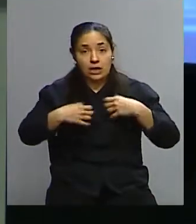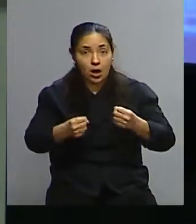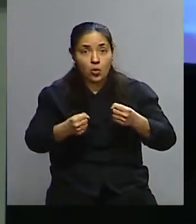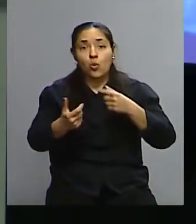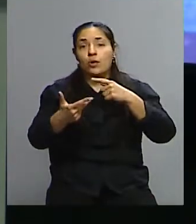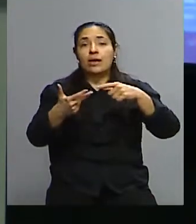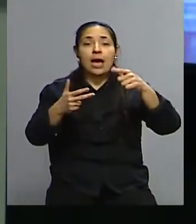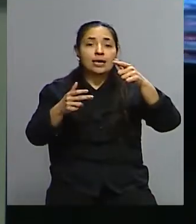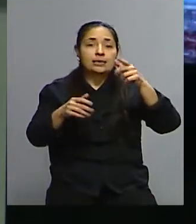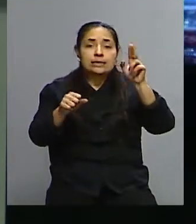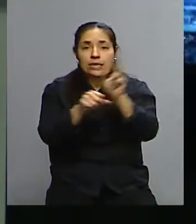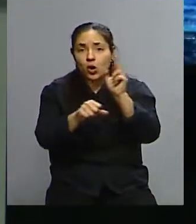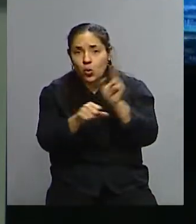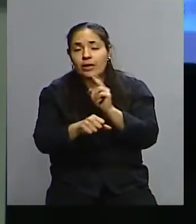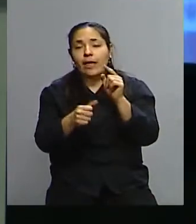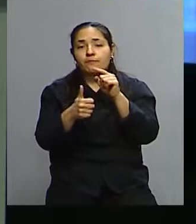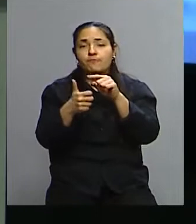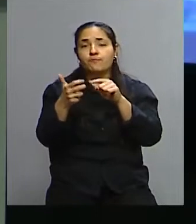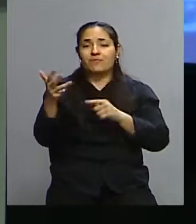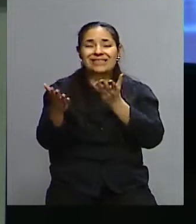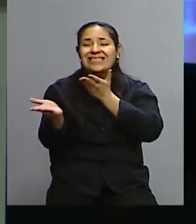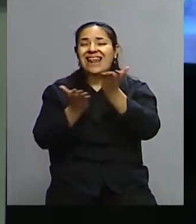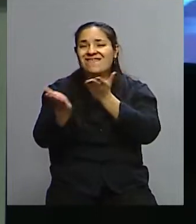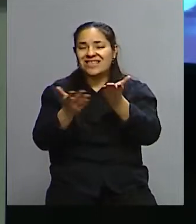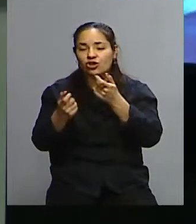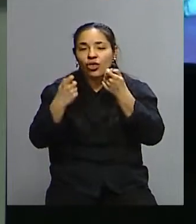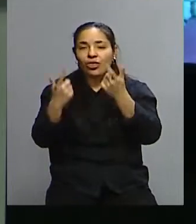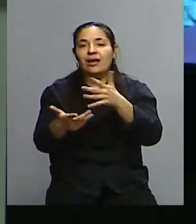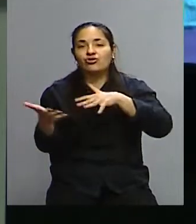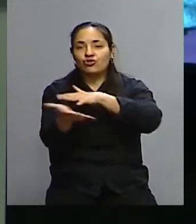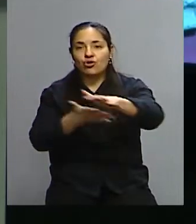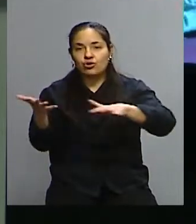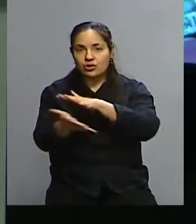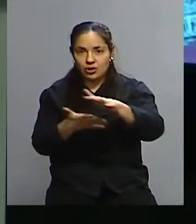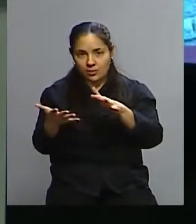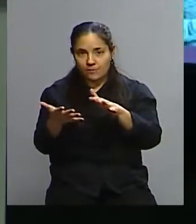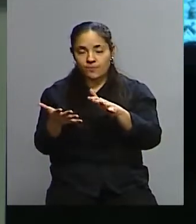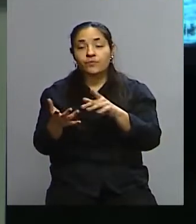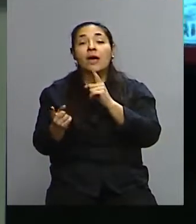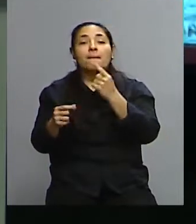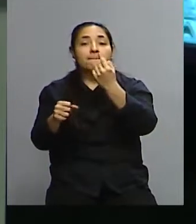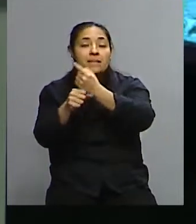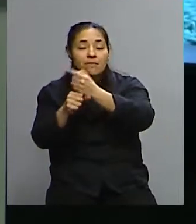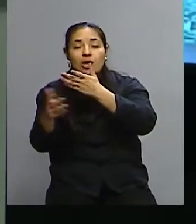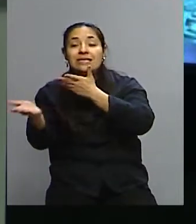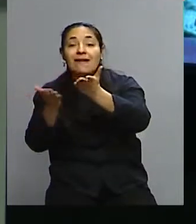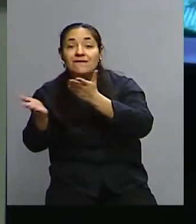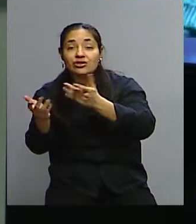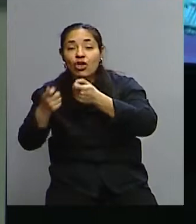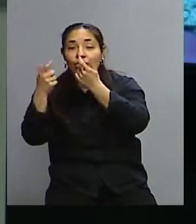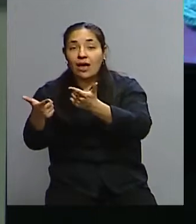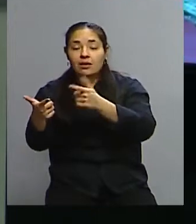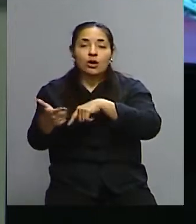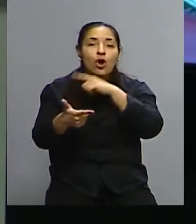seguridad. Entonces, una cosa son los servicios que se prestan y otra cosa son los órganos que prestan el servicio y otra cosa es cómo